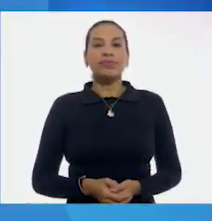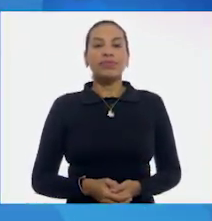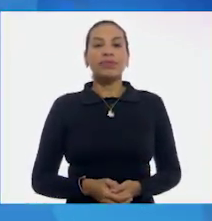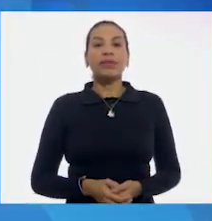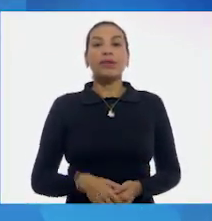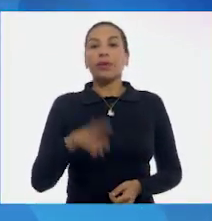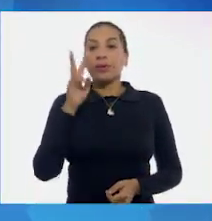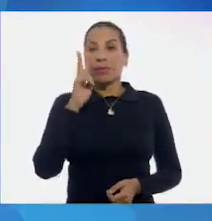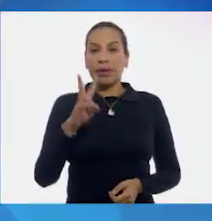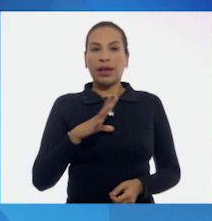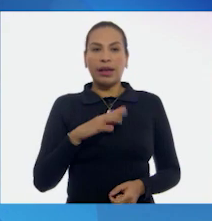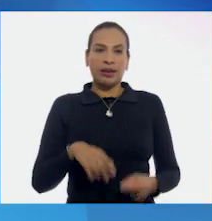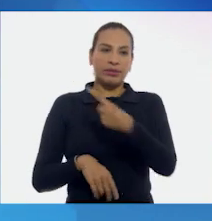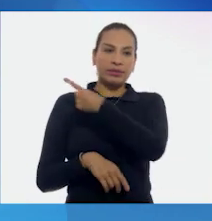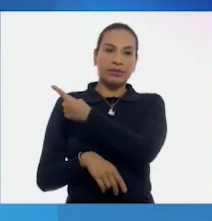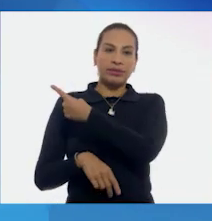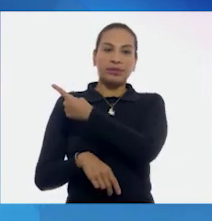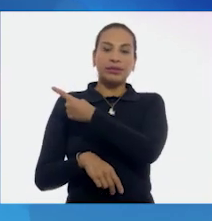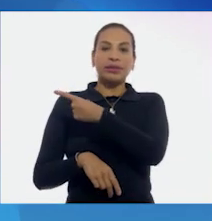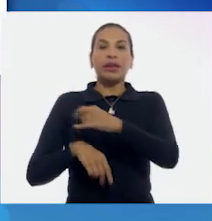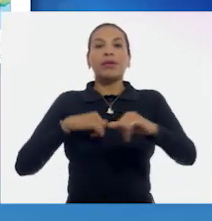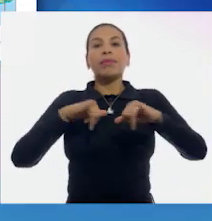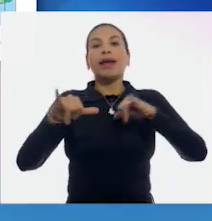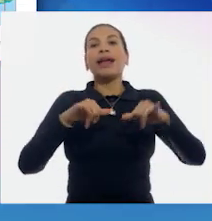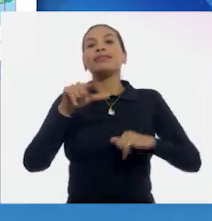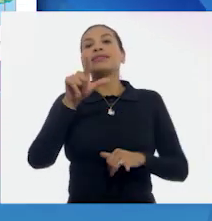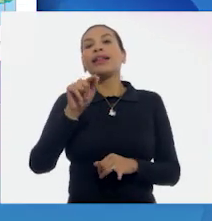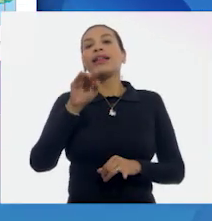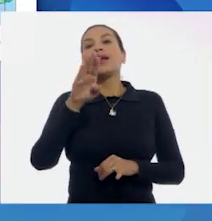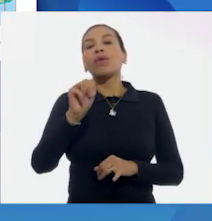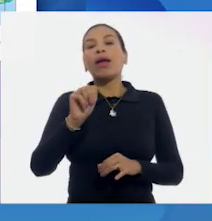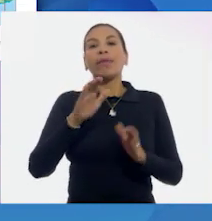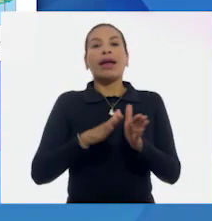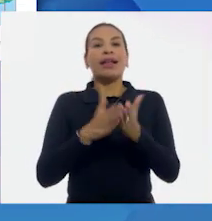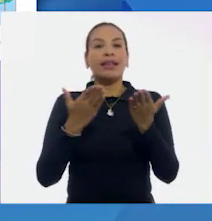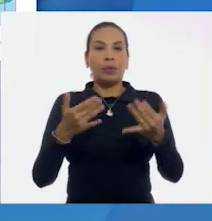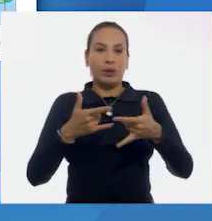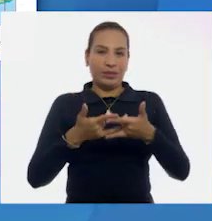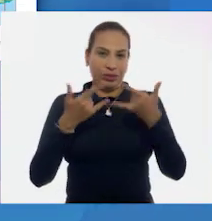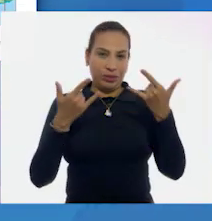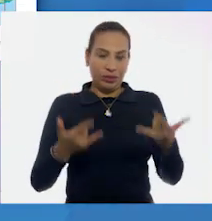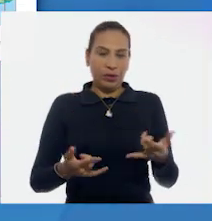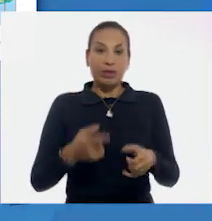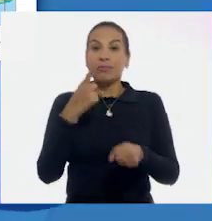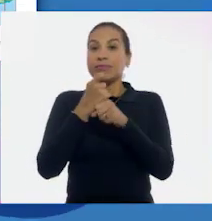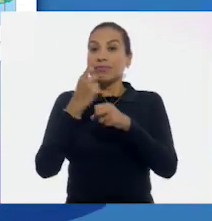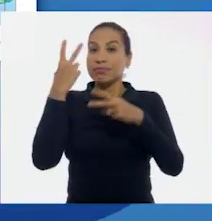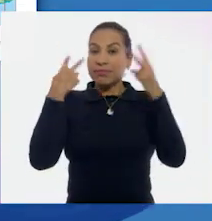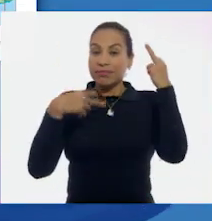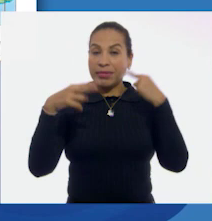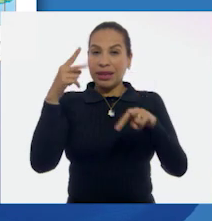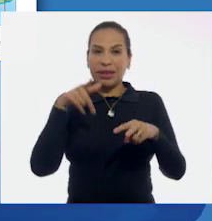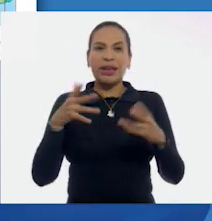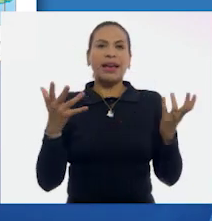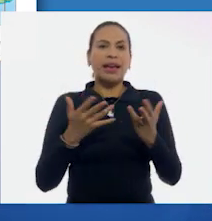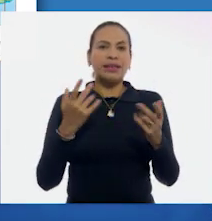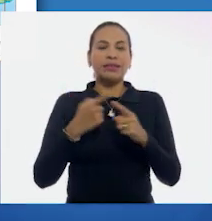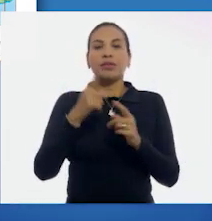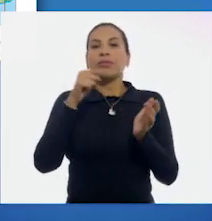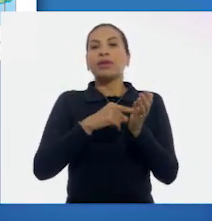En pantalla tenemos el mapa de la página 79 de nuestro libro de historia. En su primer viaje, que realizó